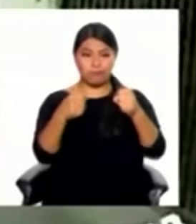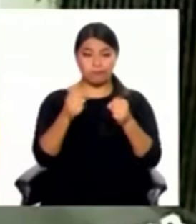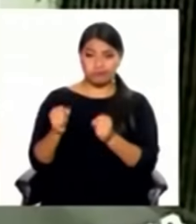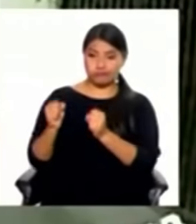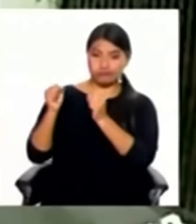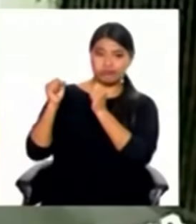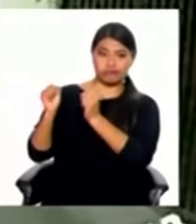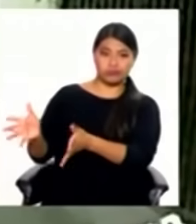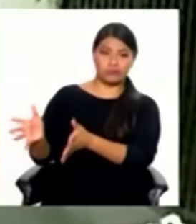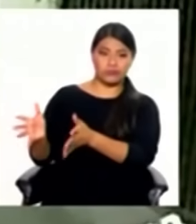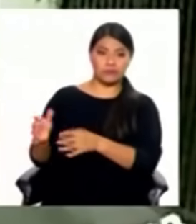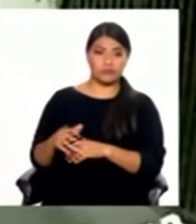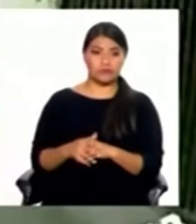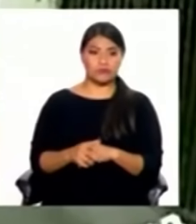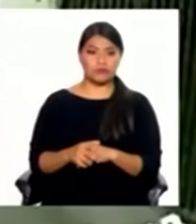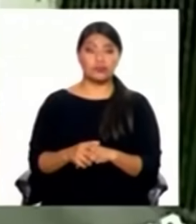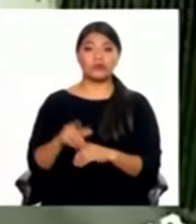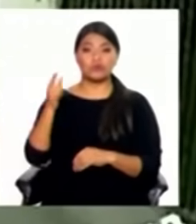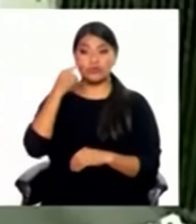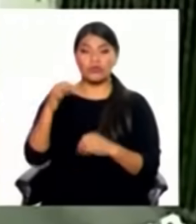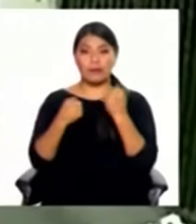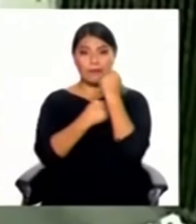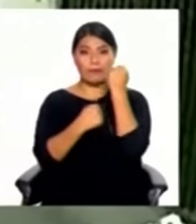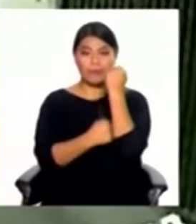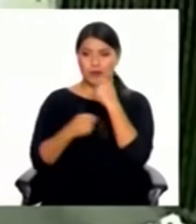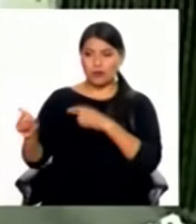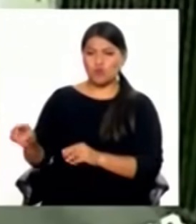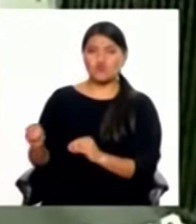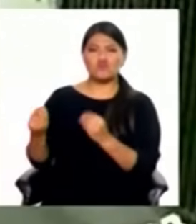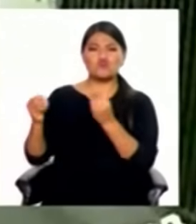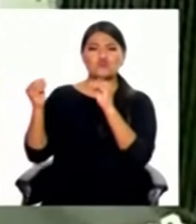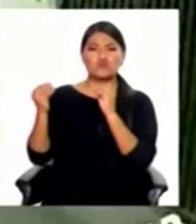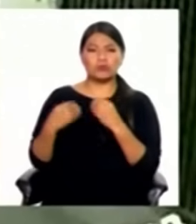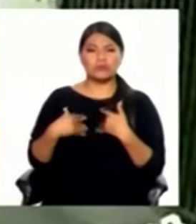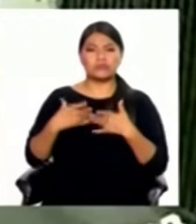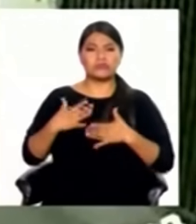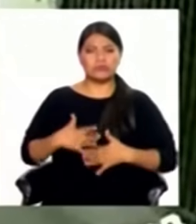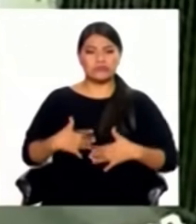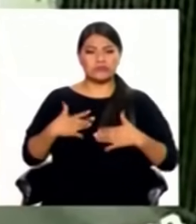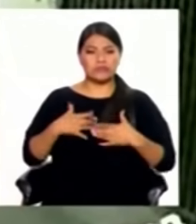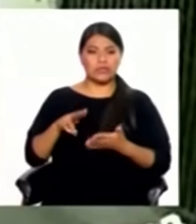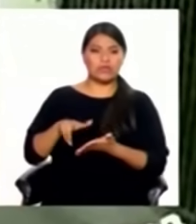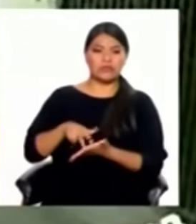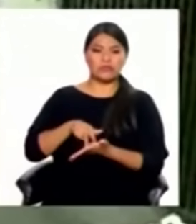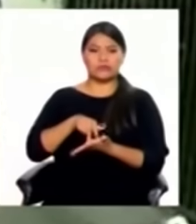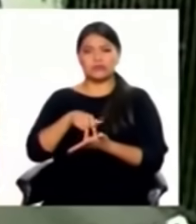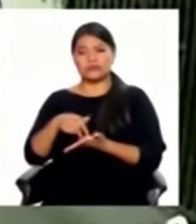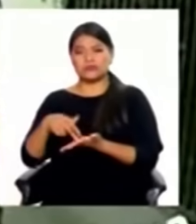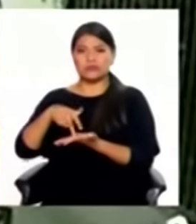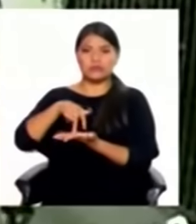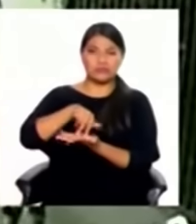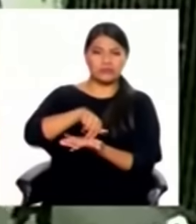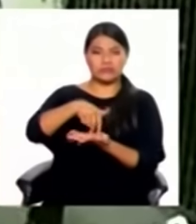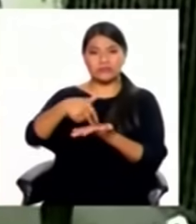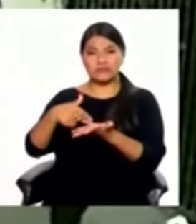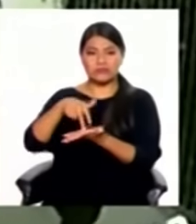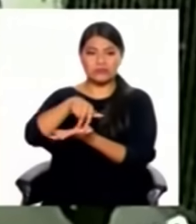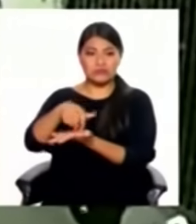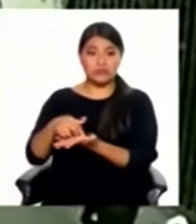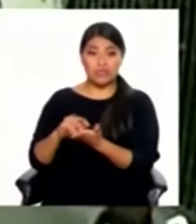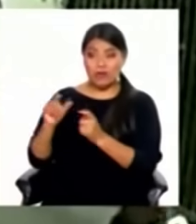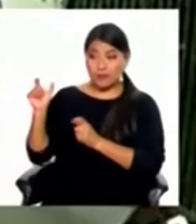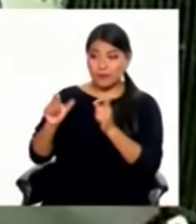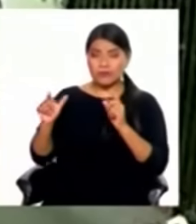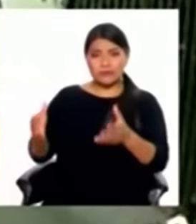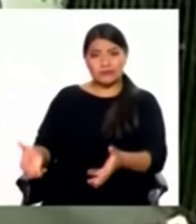mencionada urbanización Zapallal en Puente Piedra. La adolescente apenas podía tenerse en pie e incorporarse y ha sido auxiliada por vecinos que de